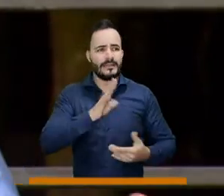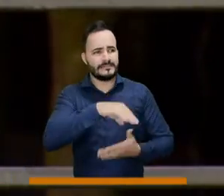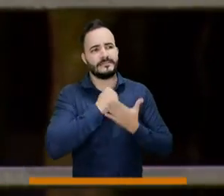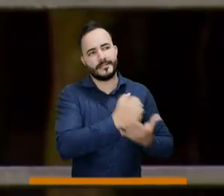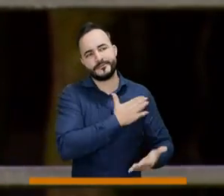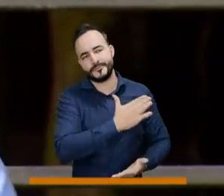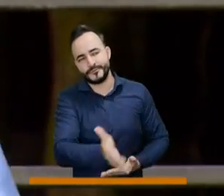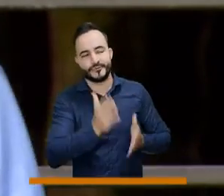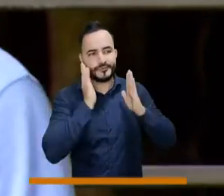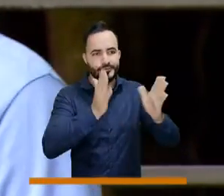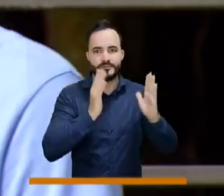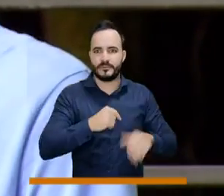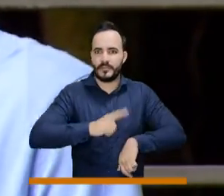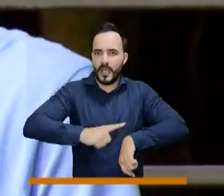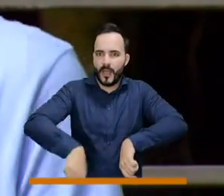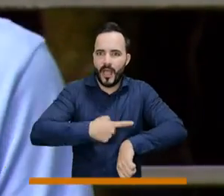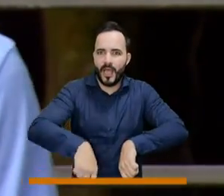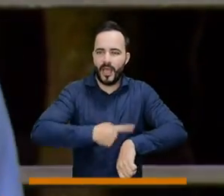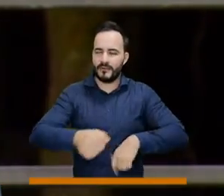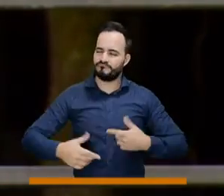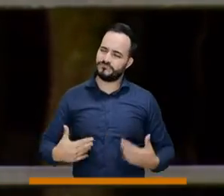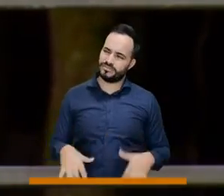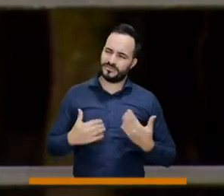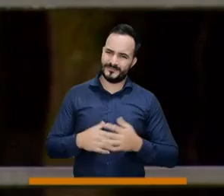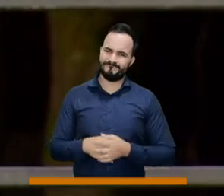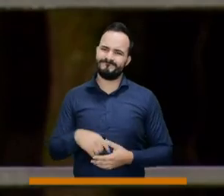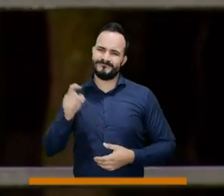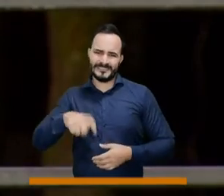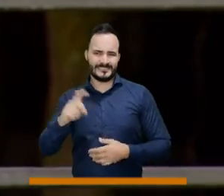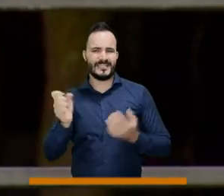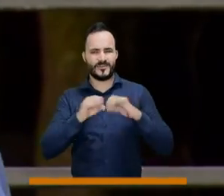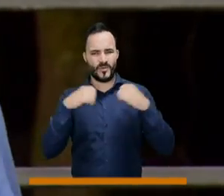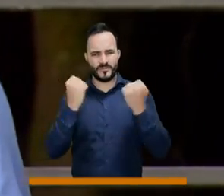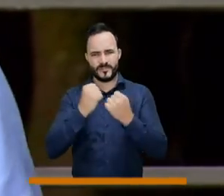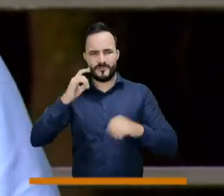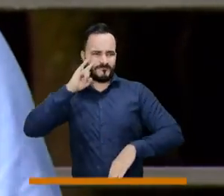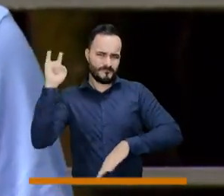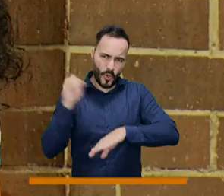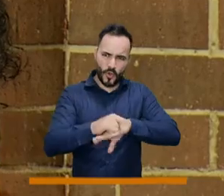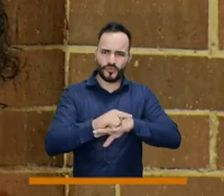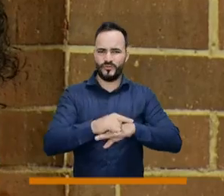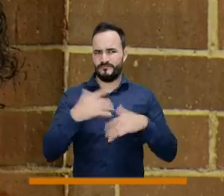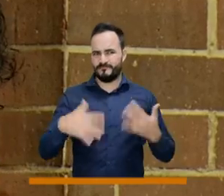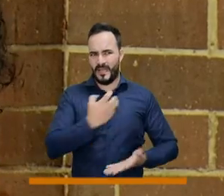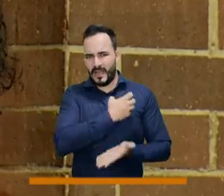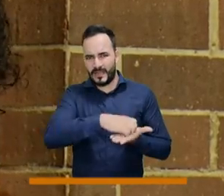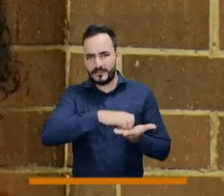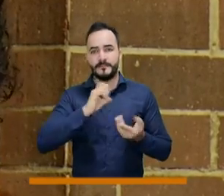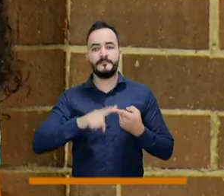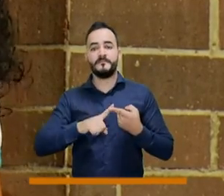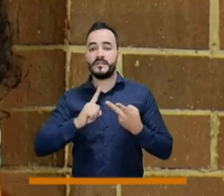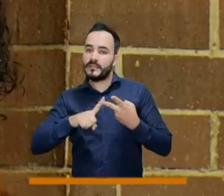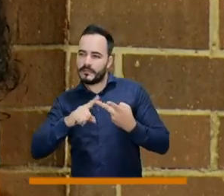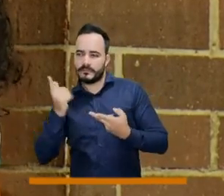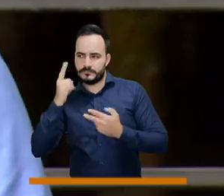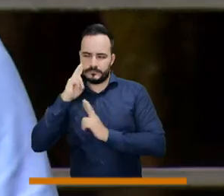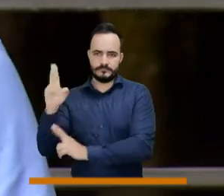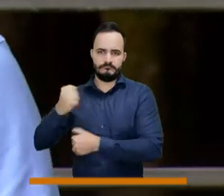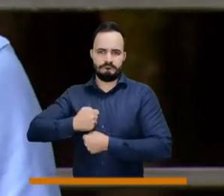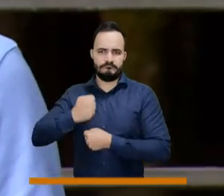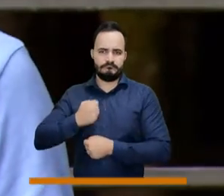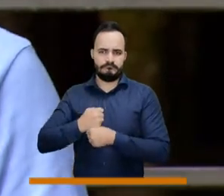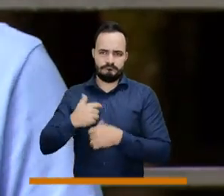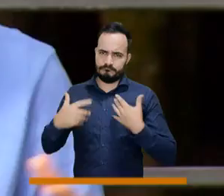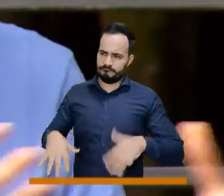favor, que le ayude, que mire que tengo este problema con el niño, que necesito que me solucione este inconveniente. Entonces eso es lo que hay que hacer en el Consejo: control político,